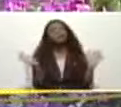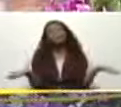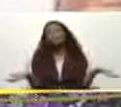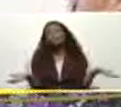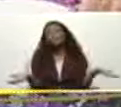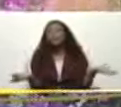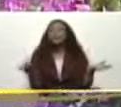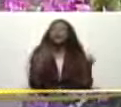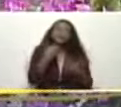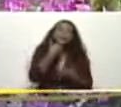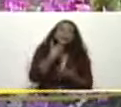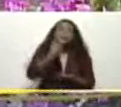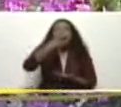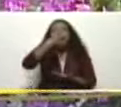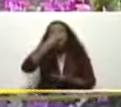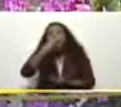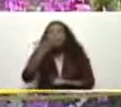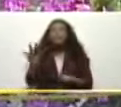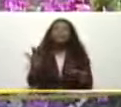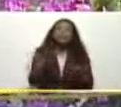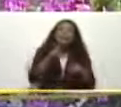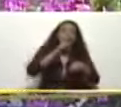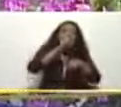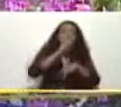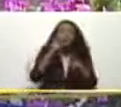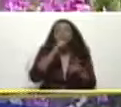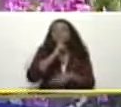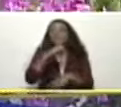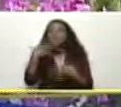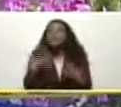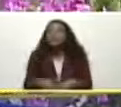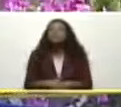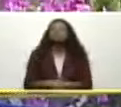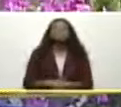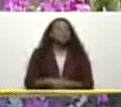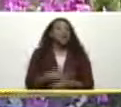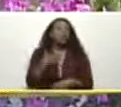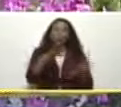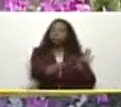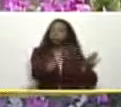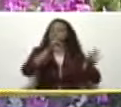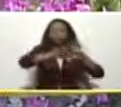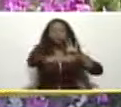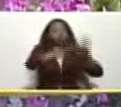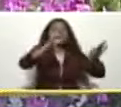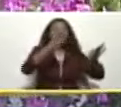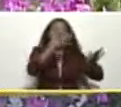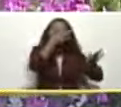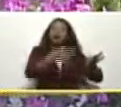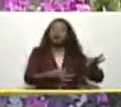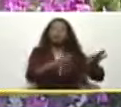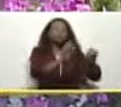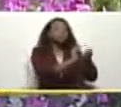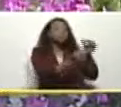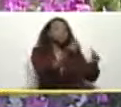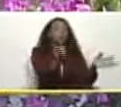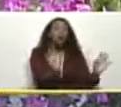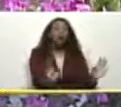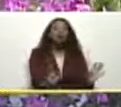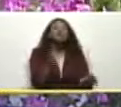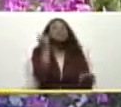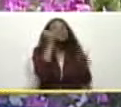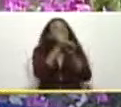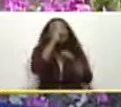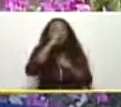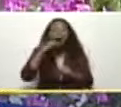Para uno medio sobrevivir, pues, en esos años. Esto no lo sacamos de una caja de ACE. Son